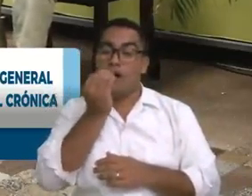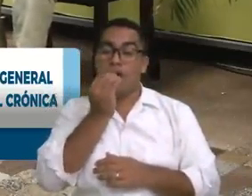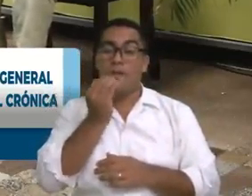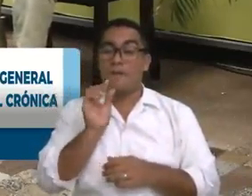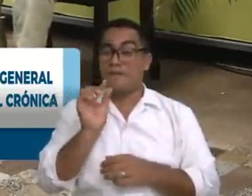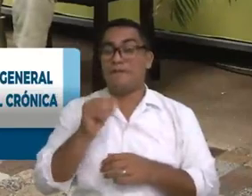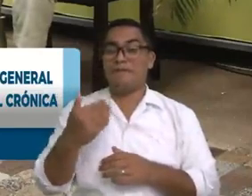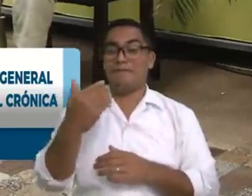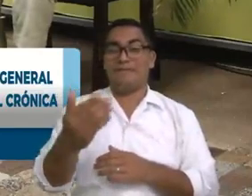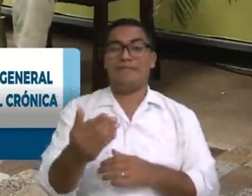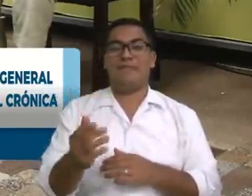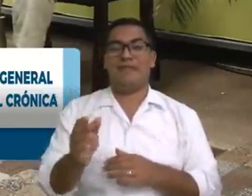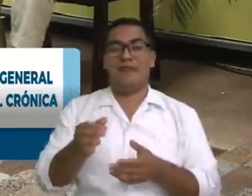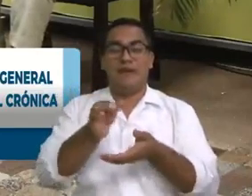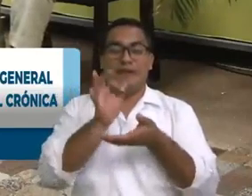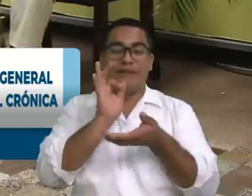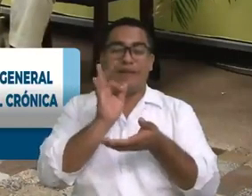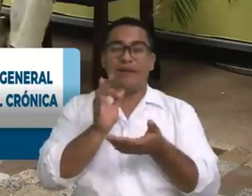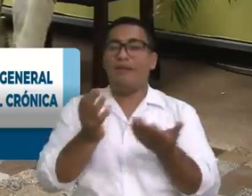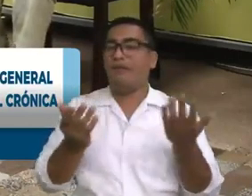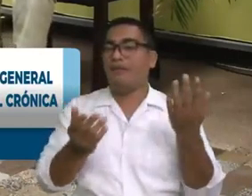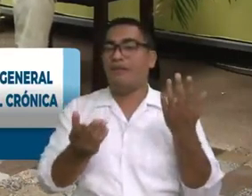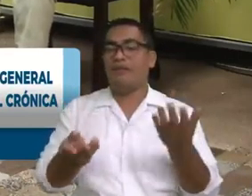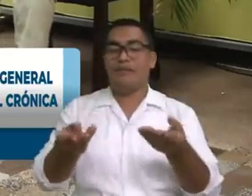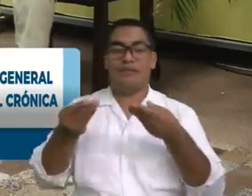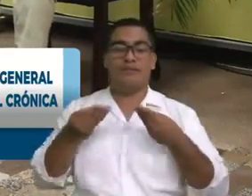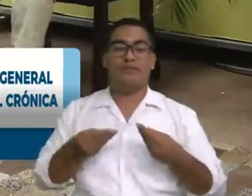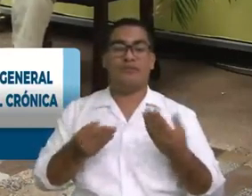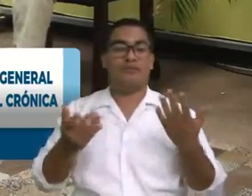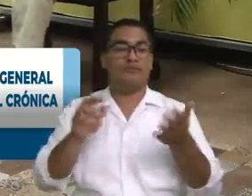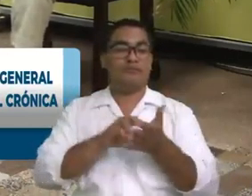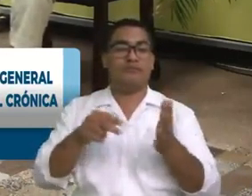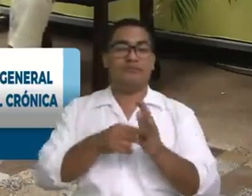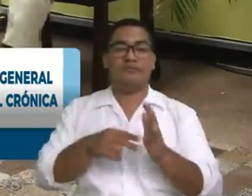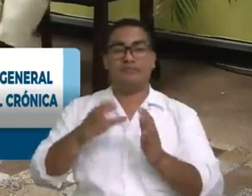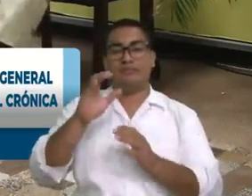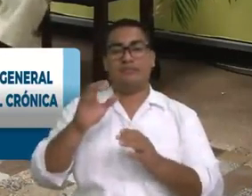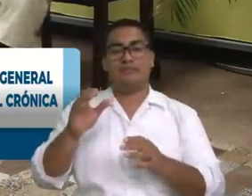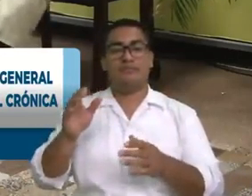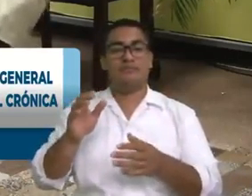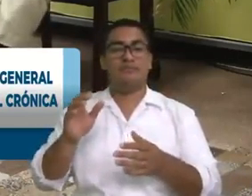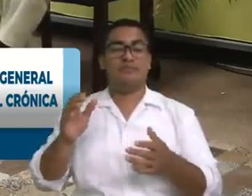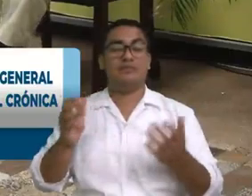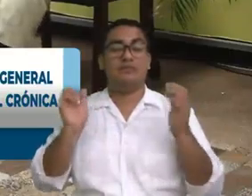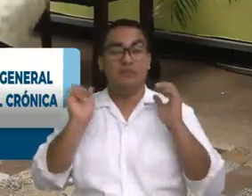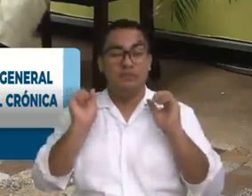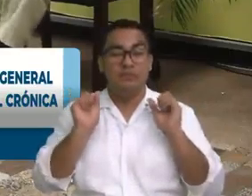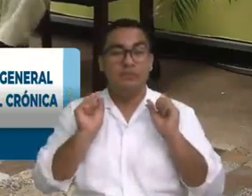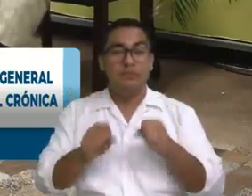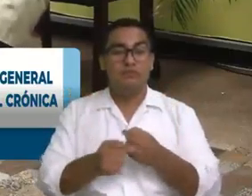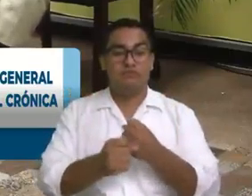rato, o una taza de café me está aportando ciertas calorías, y eso me va a incidir en el